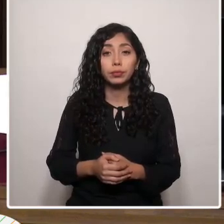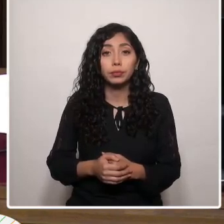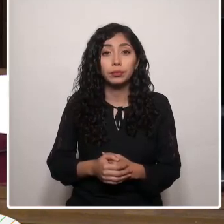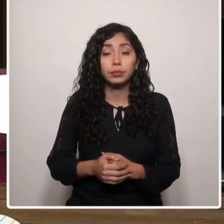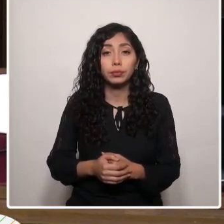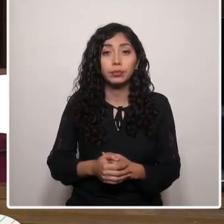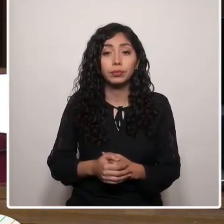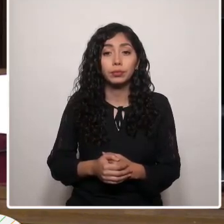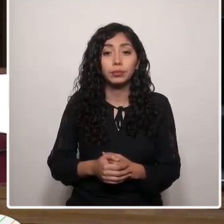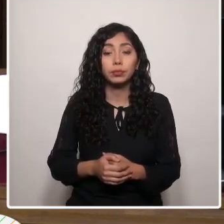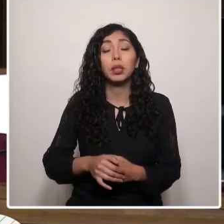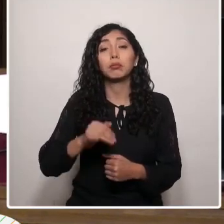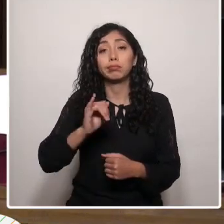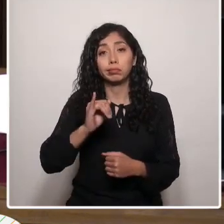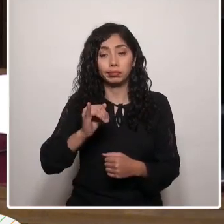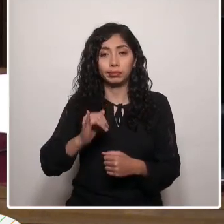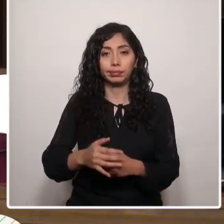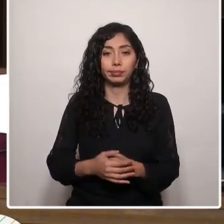¿Cómo no?